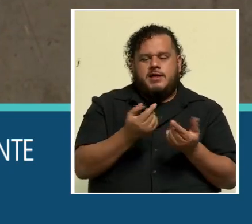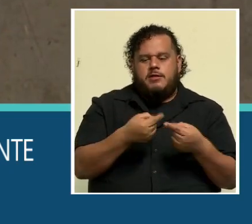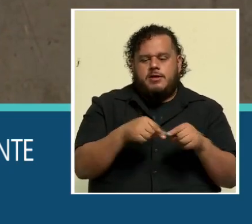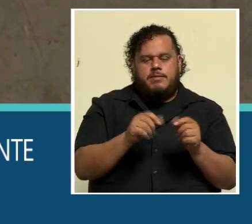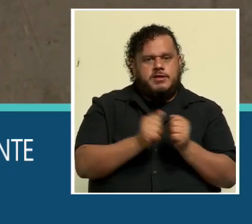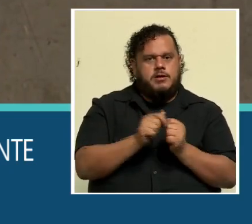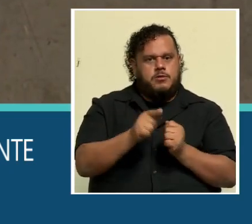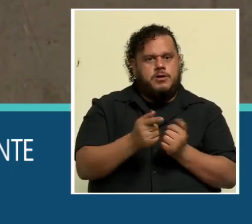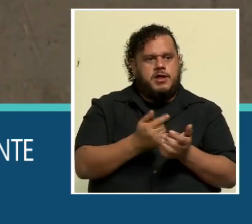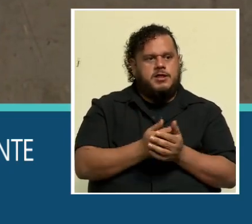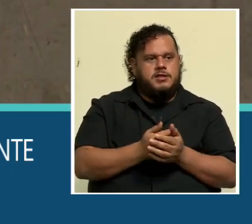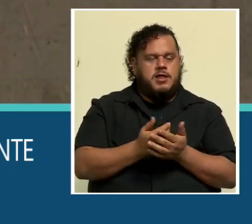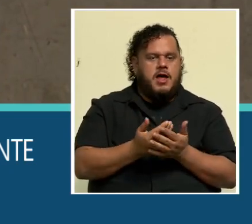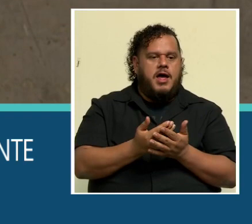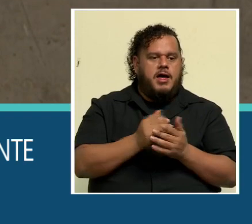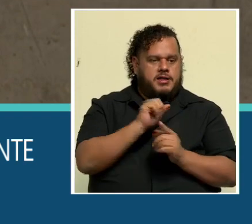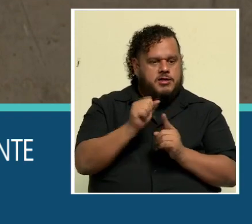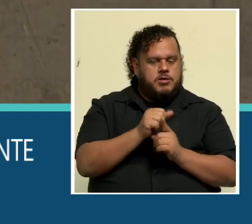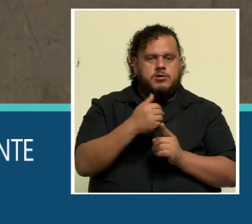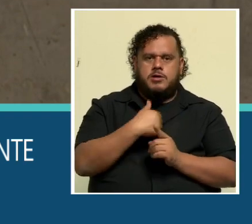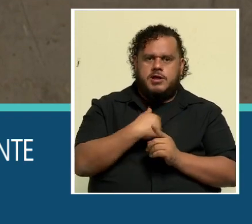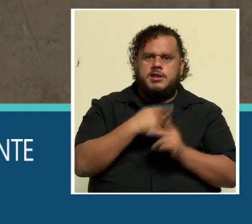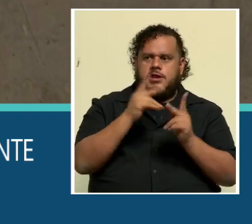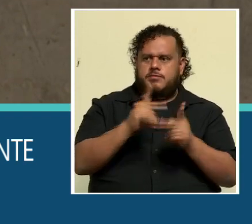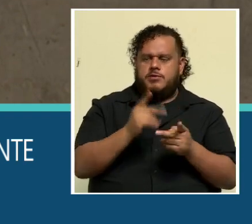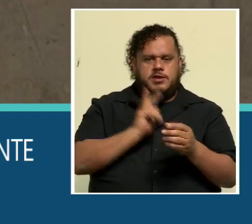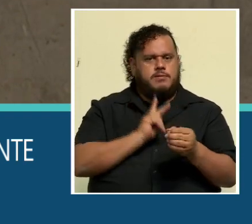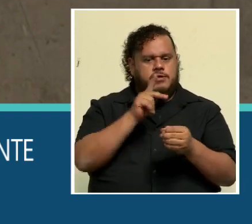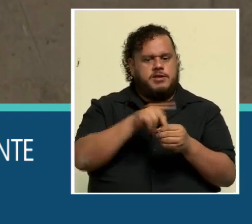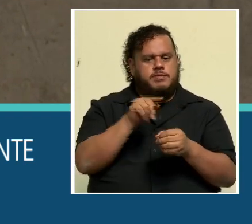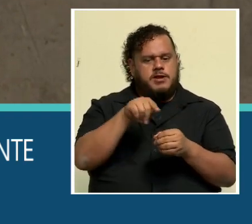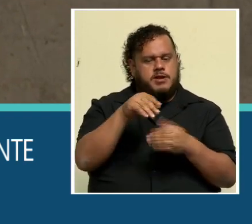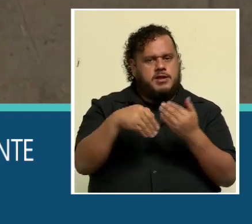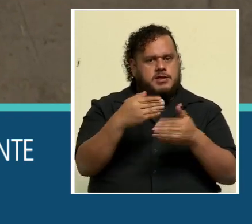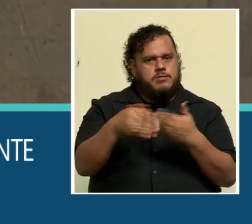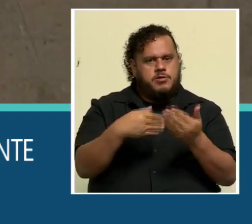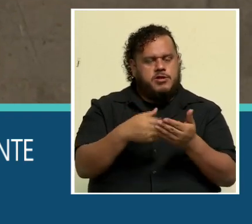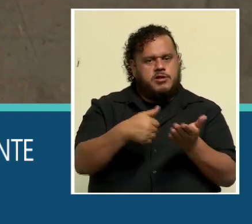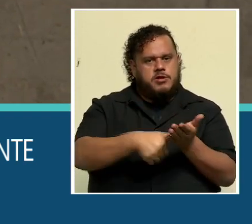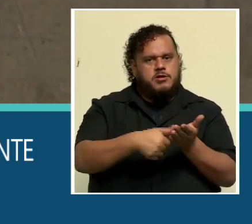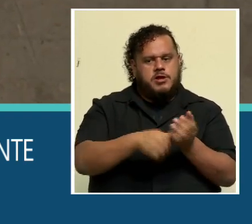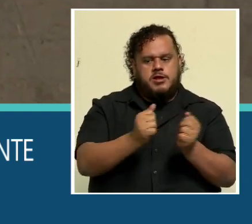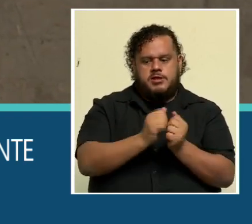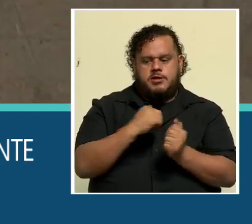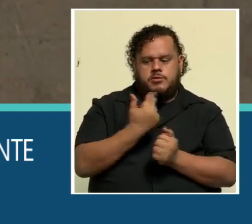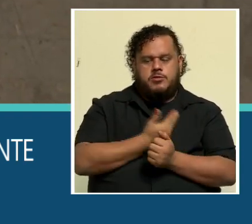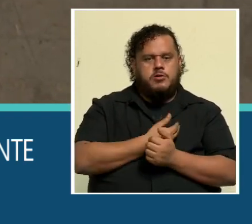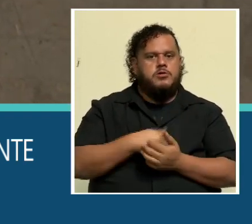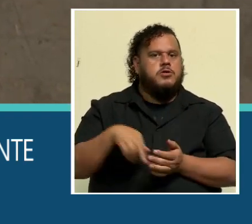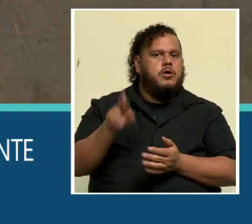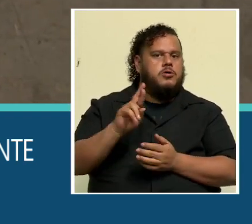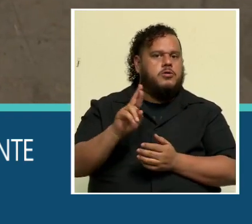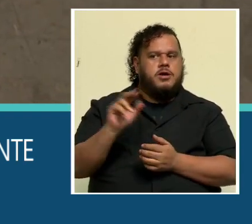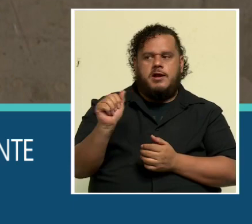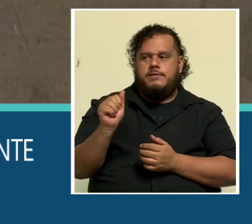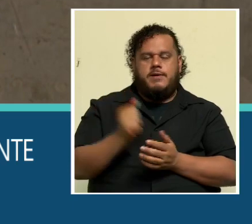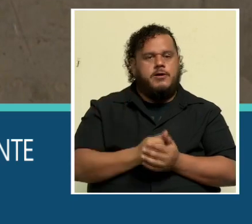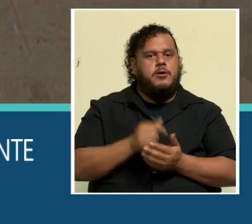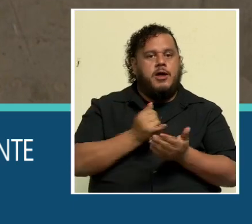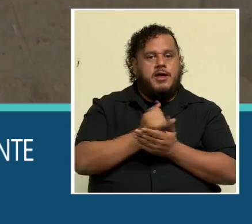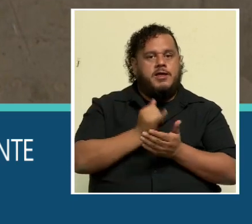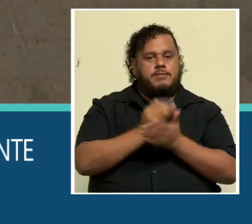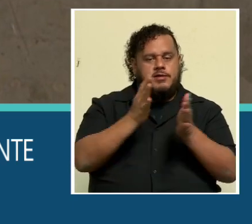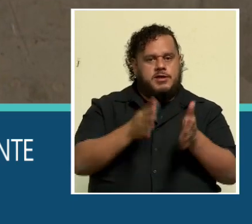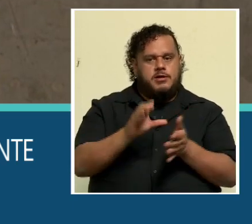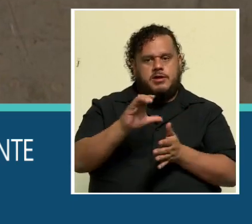con esta apatía que tiene la gente de participar en este proceso electoral, está con nosotros Ronald Alfaro, investigador